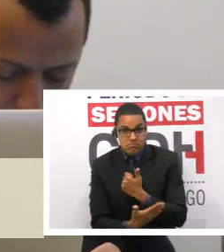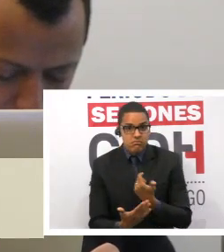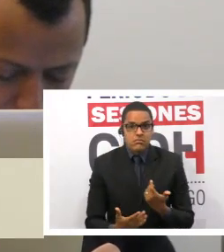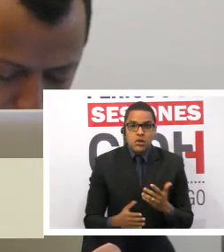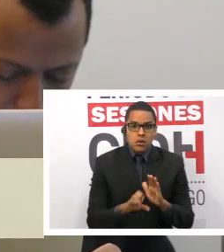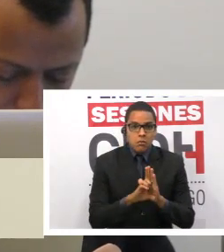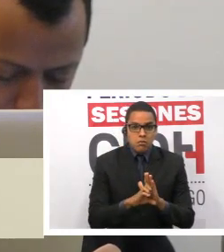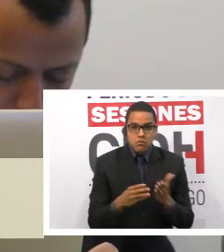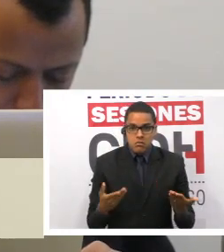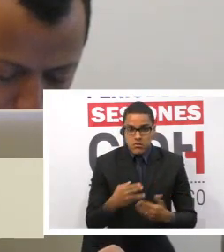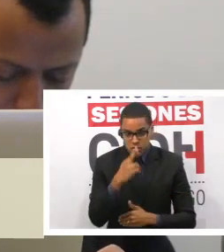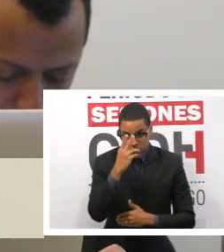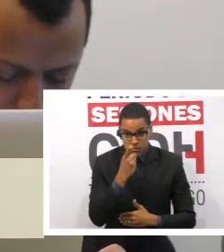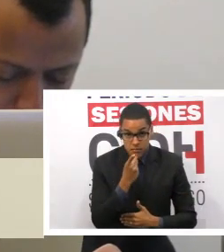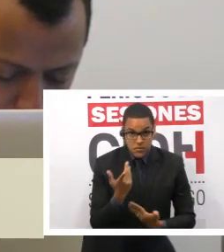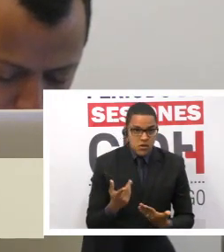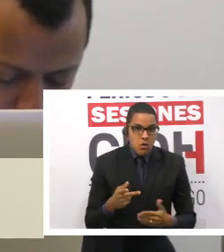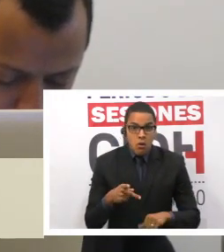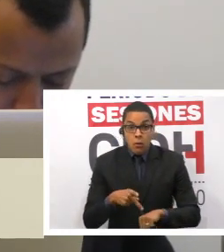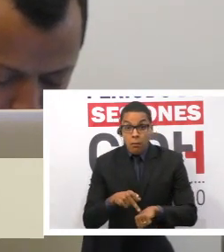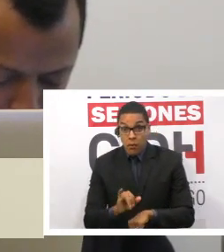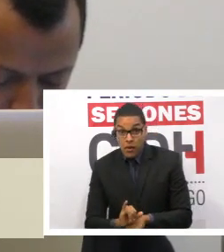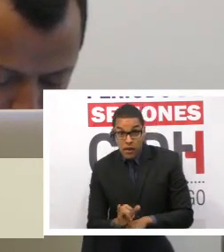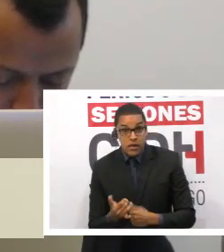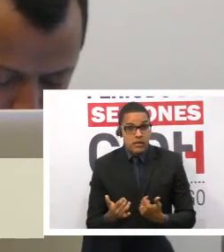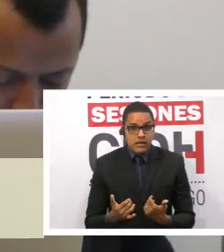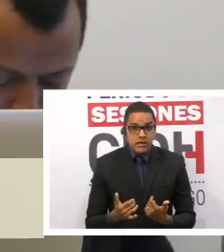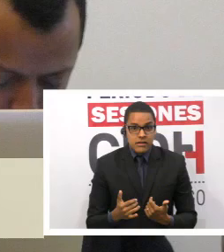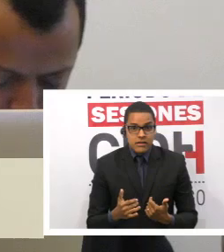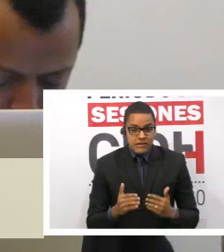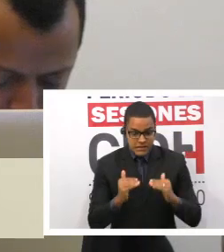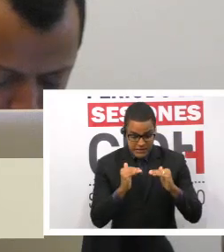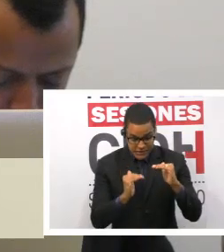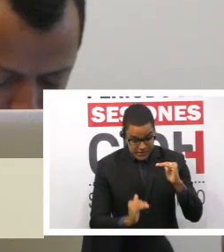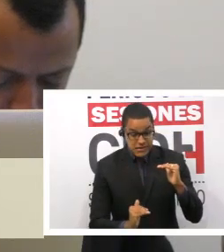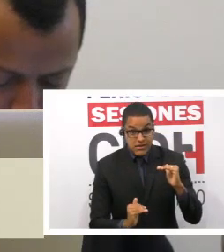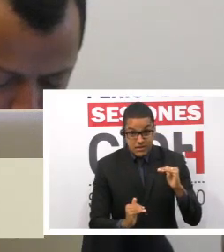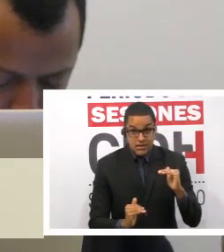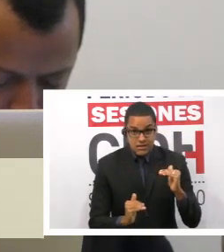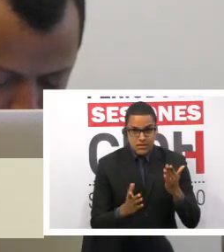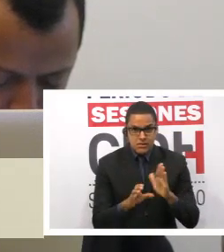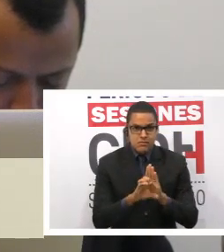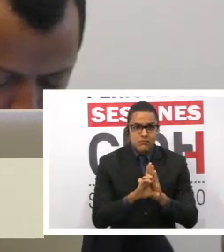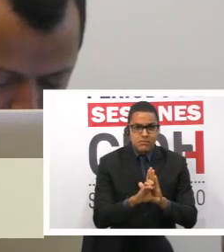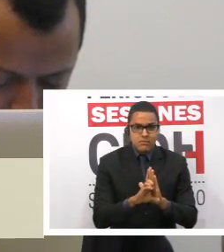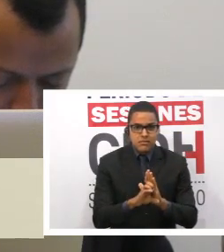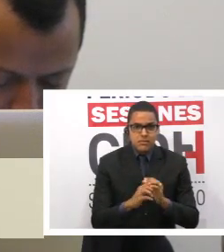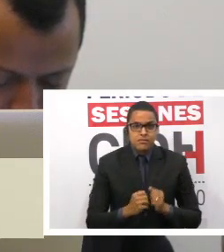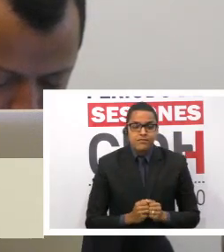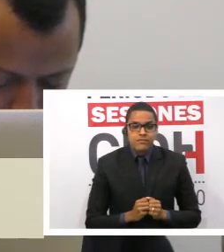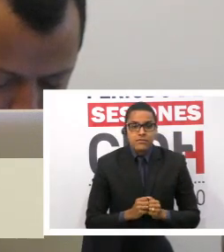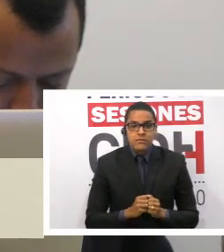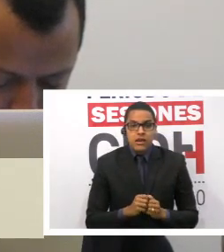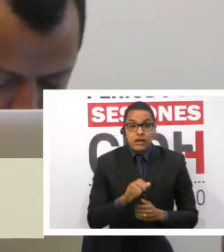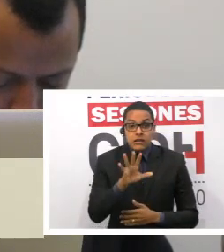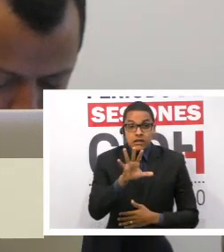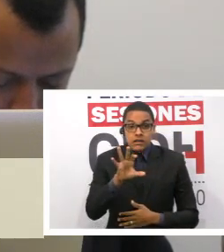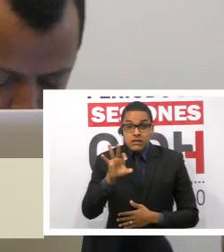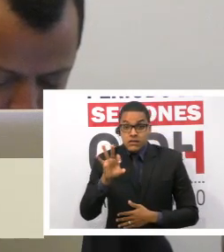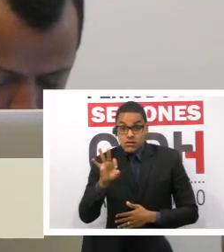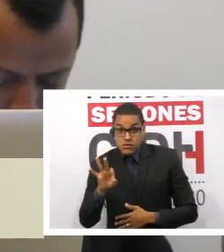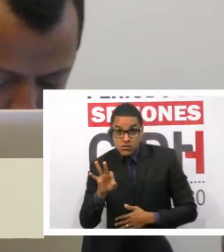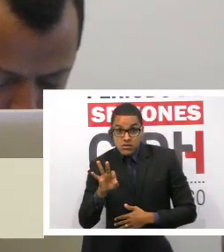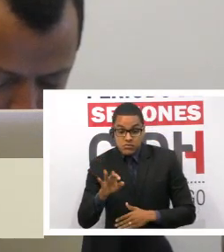el caribe por ejemplo en materia de alimentación ocurrieron 59 muertes de niños y niñas asociadas a desnutrición